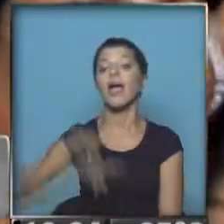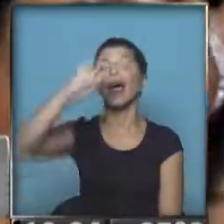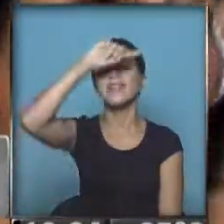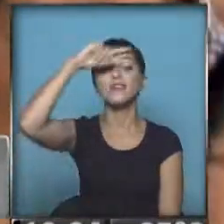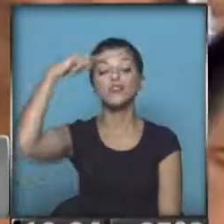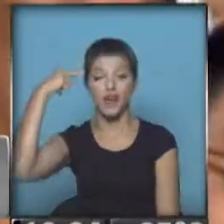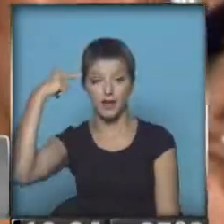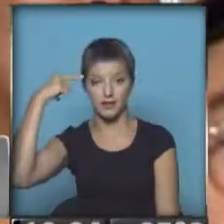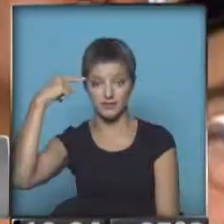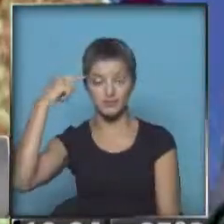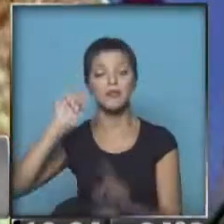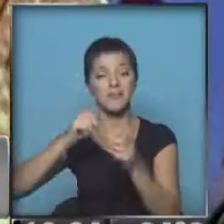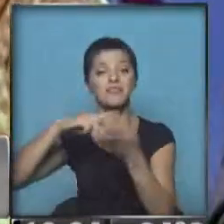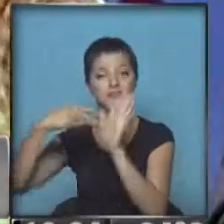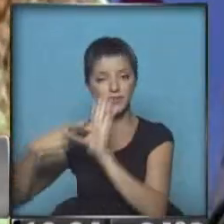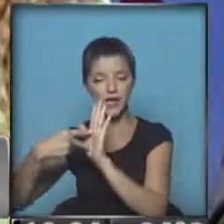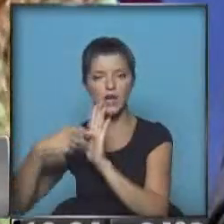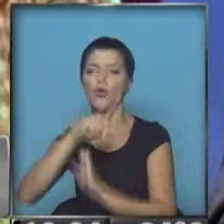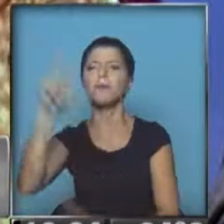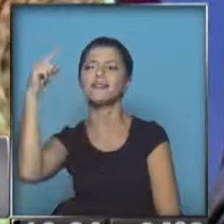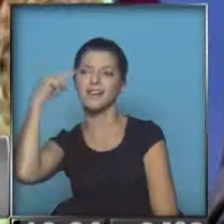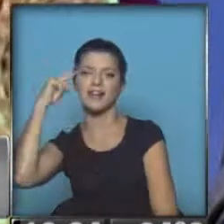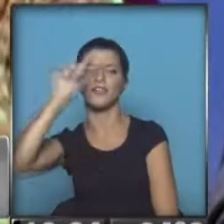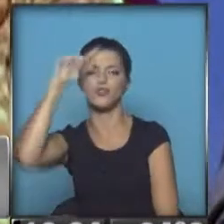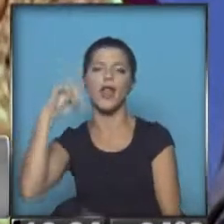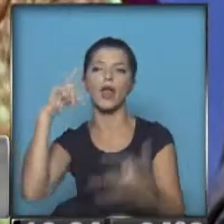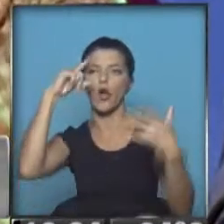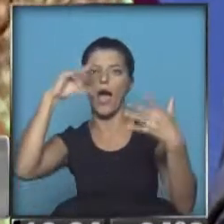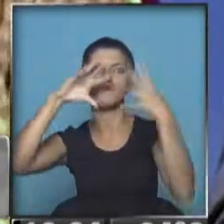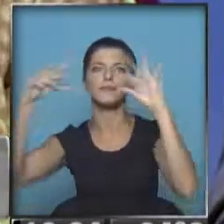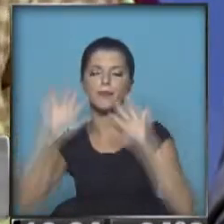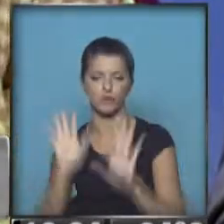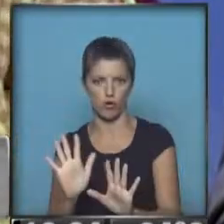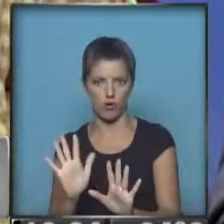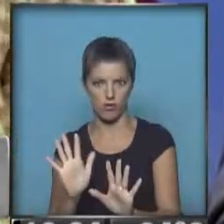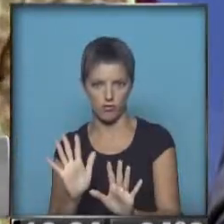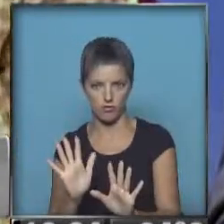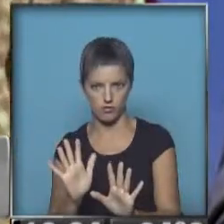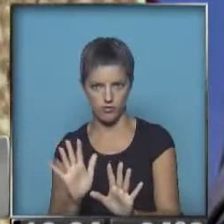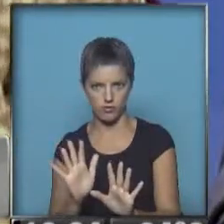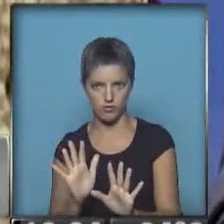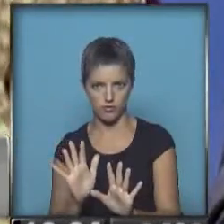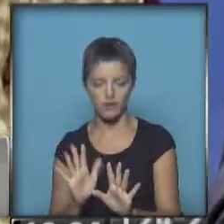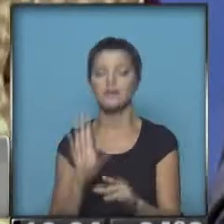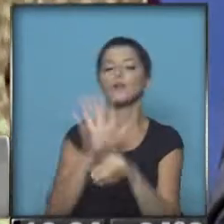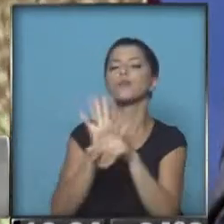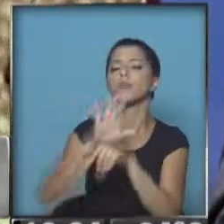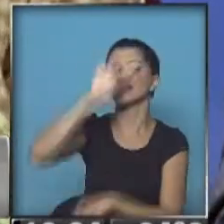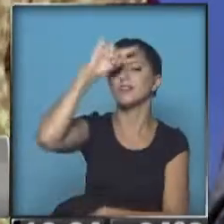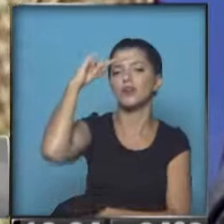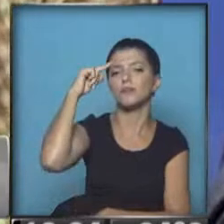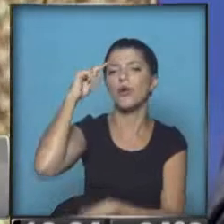Nacional es no concebir tampoco a la nación como algo abstracto, ese nacionalismo de opereta, ese nacionalismo